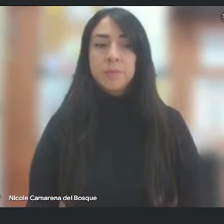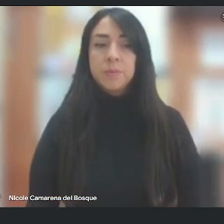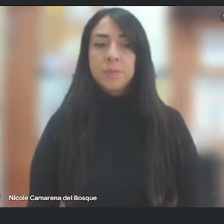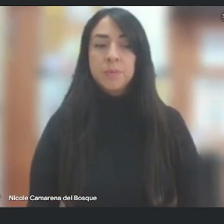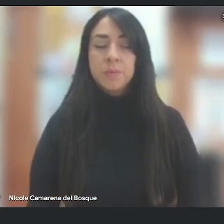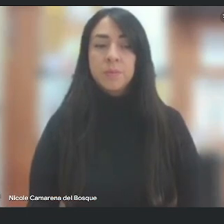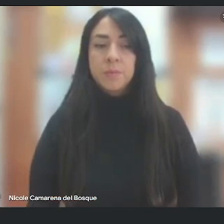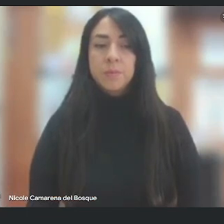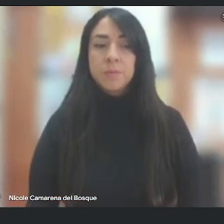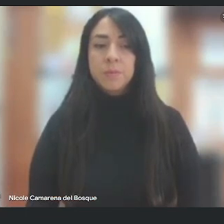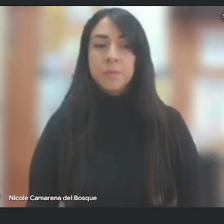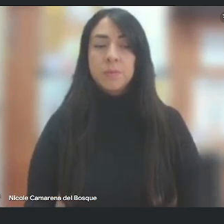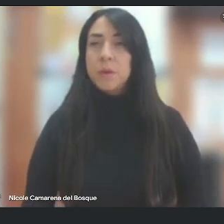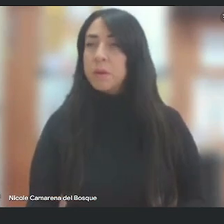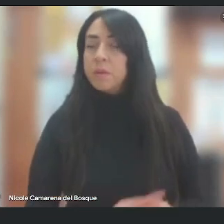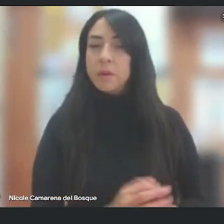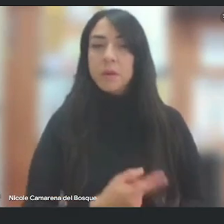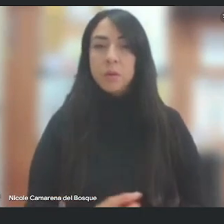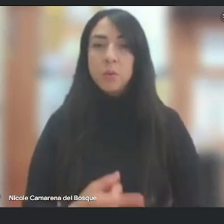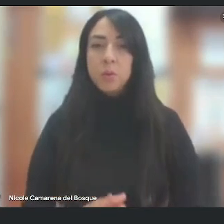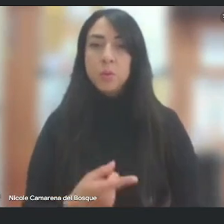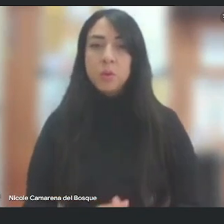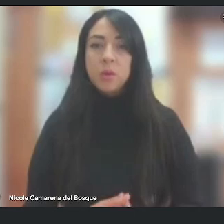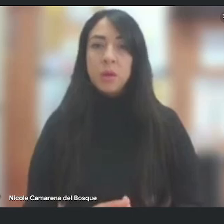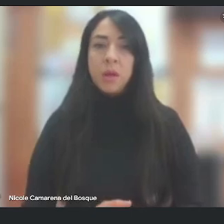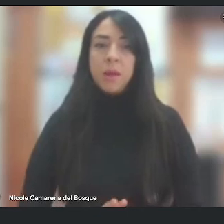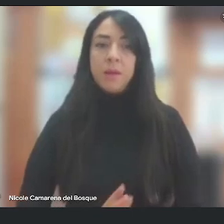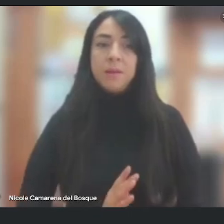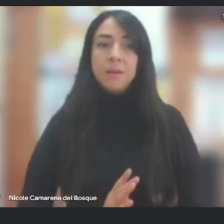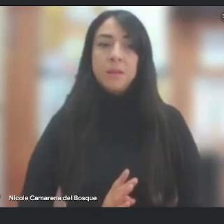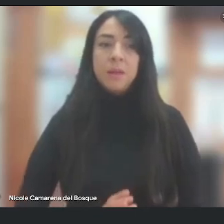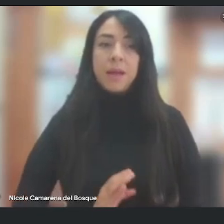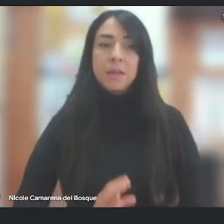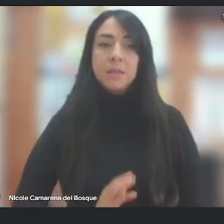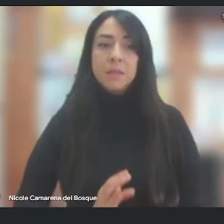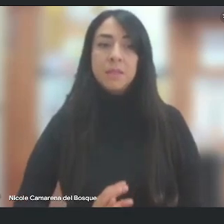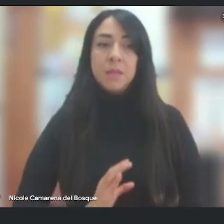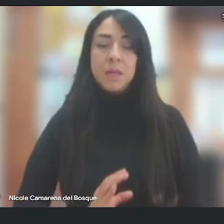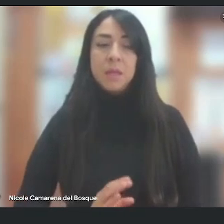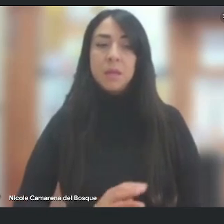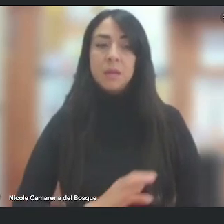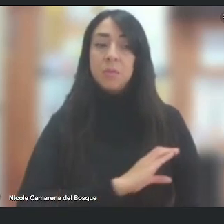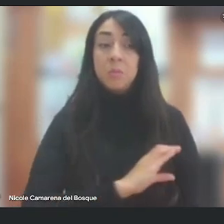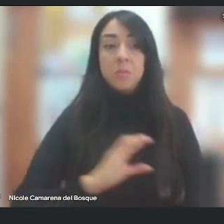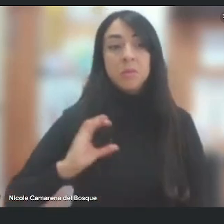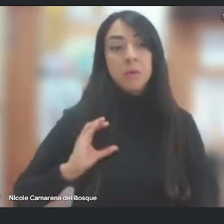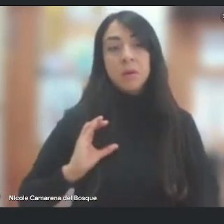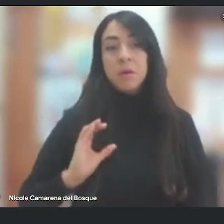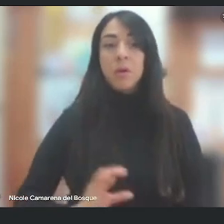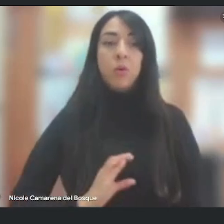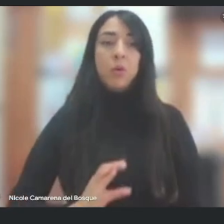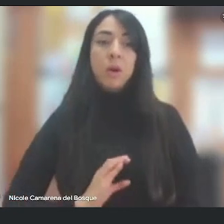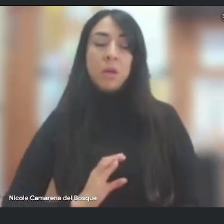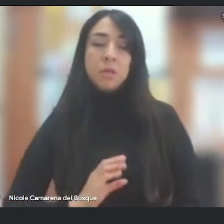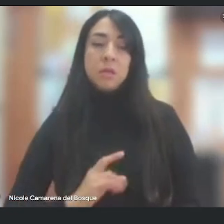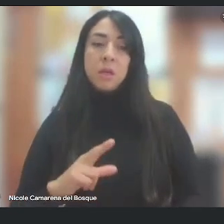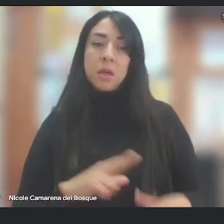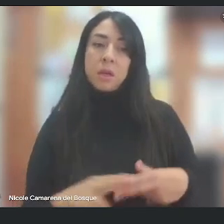cáncer testicular, igual evitándolo con la autoexploración y si es necesario acudir con los médicos